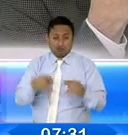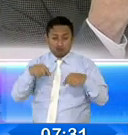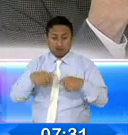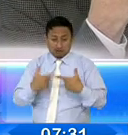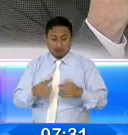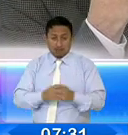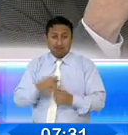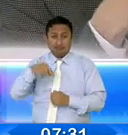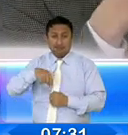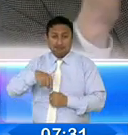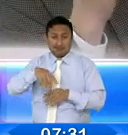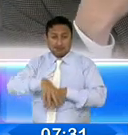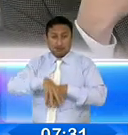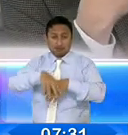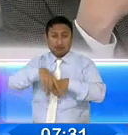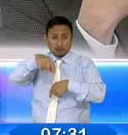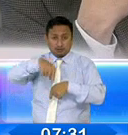presencia